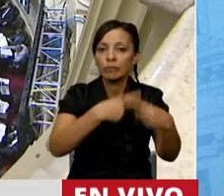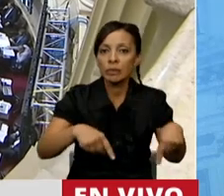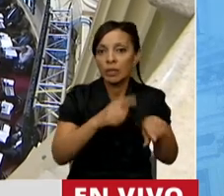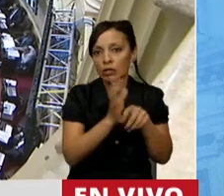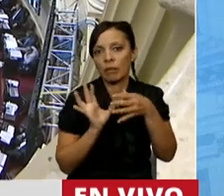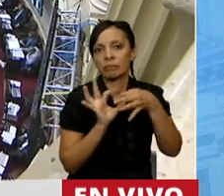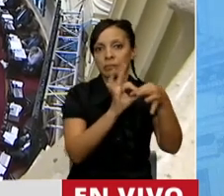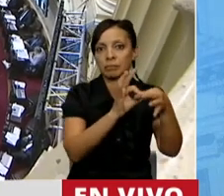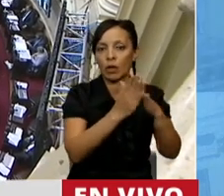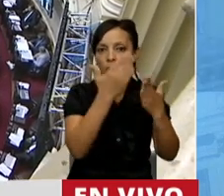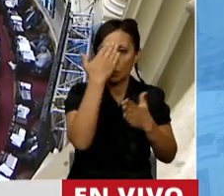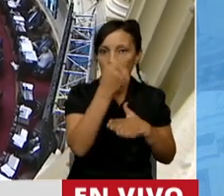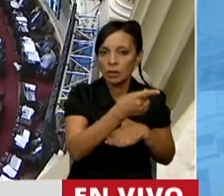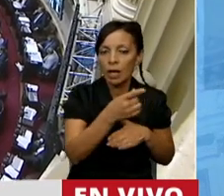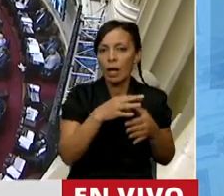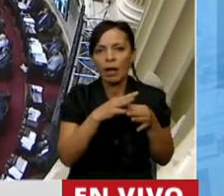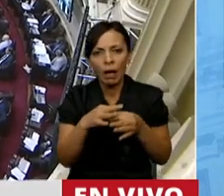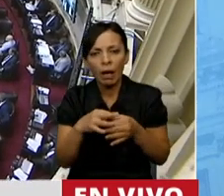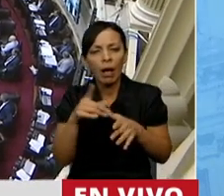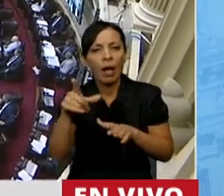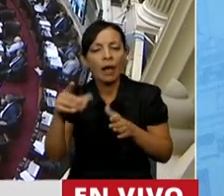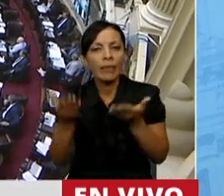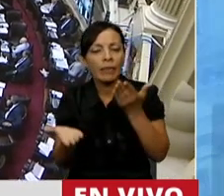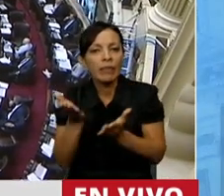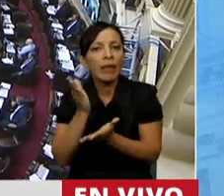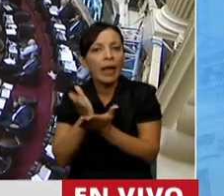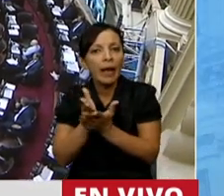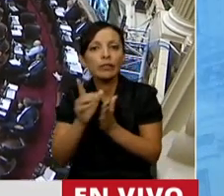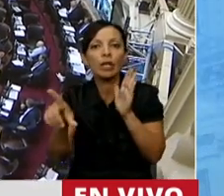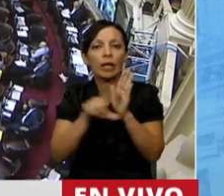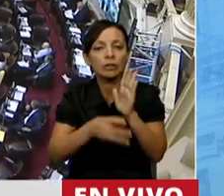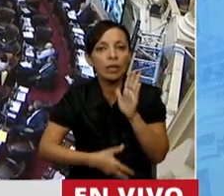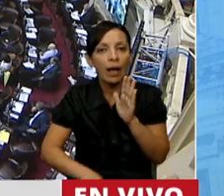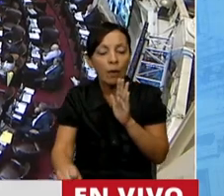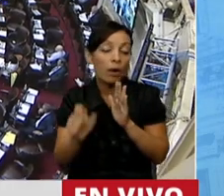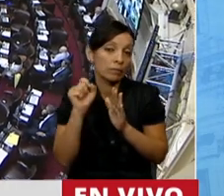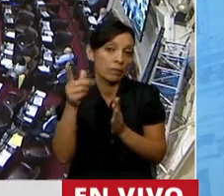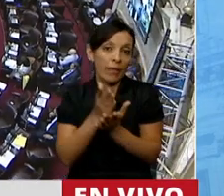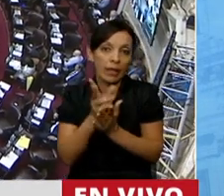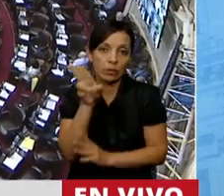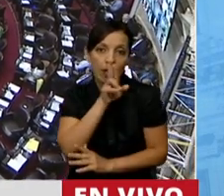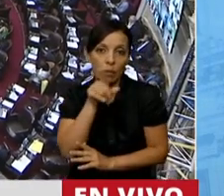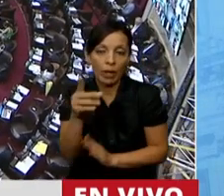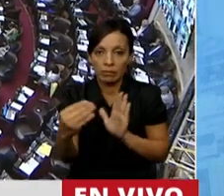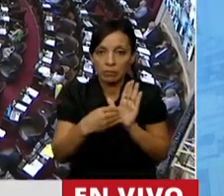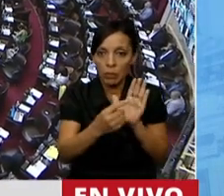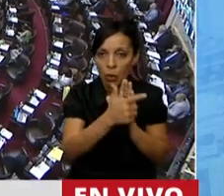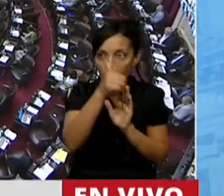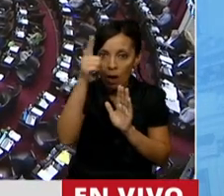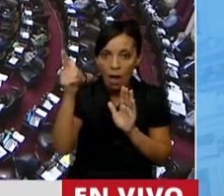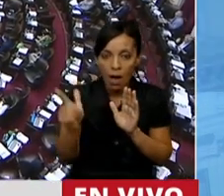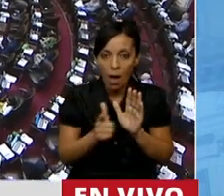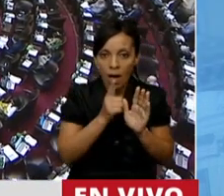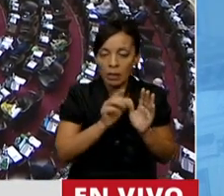jerarquía constitucional con la legalización de un derecho de abortar como un derecho humano de la mujer, que no está dentro de ninguno de